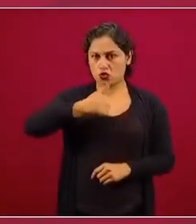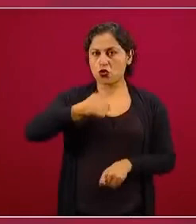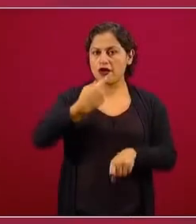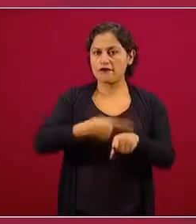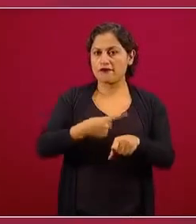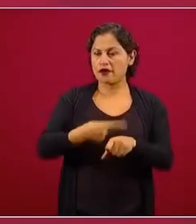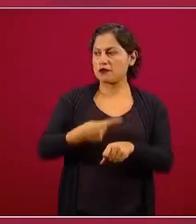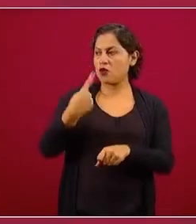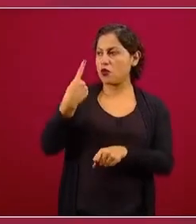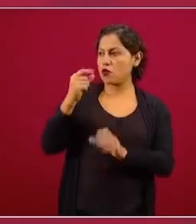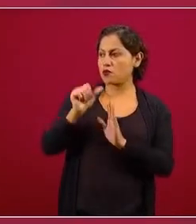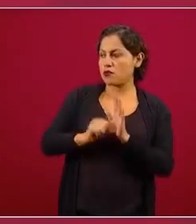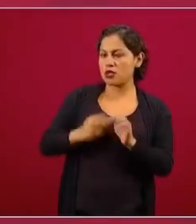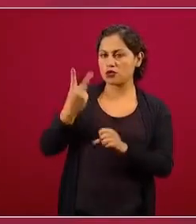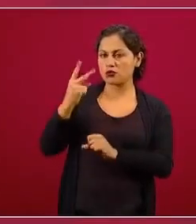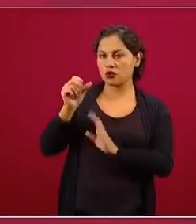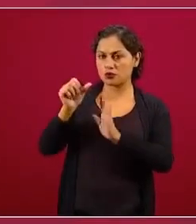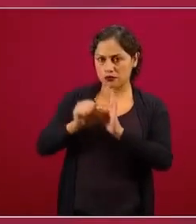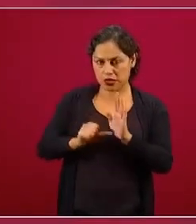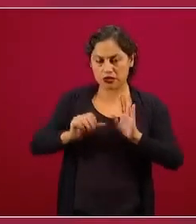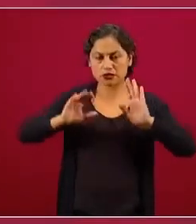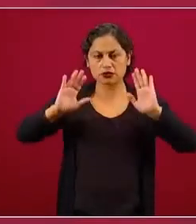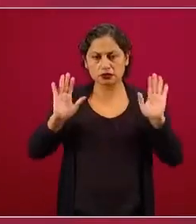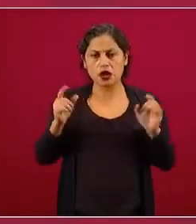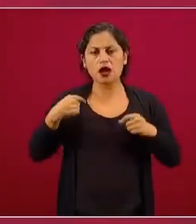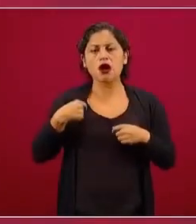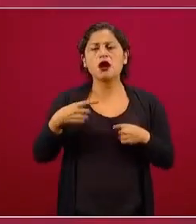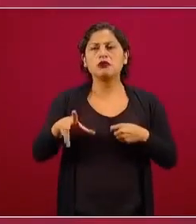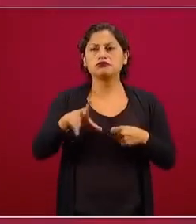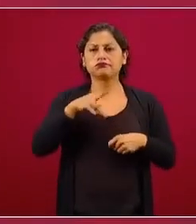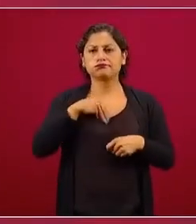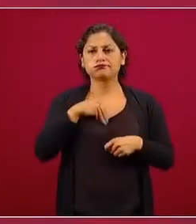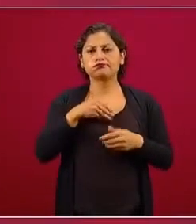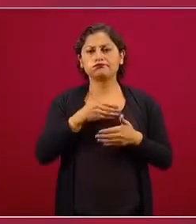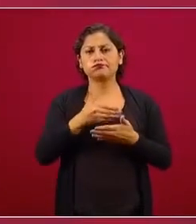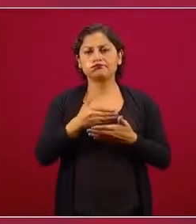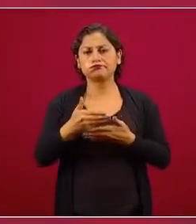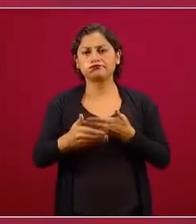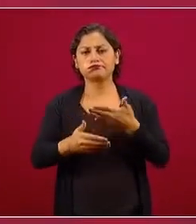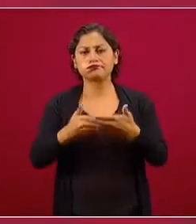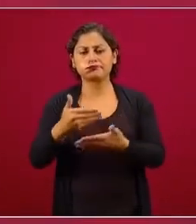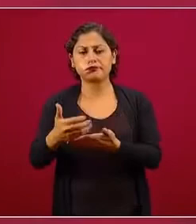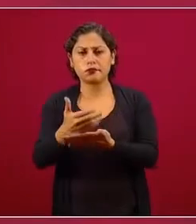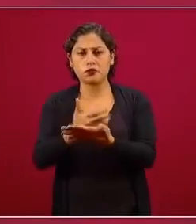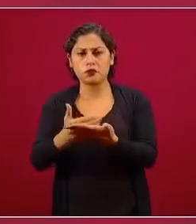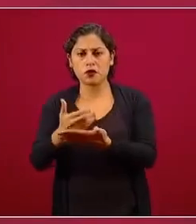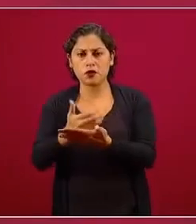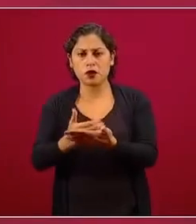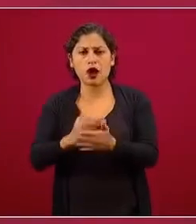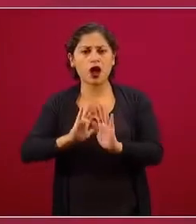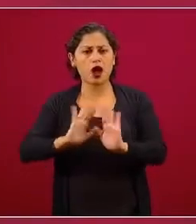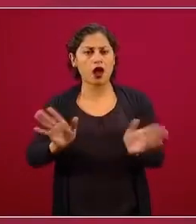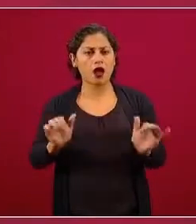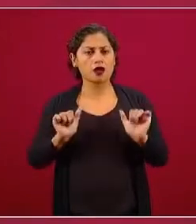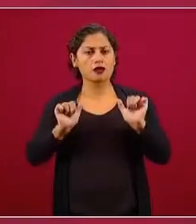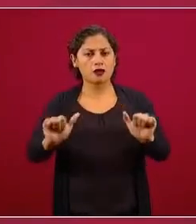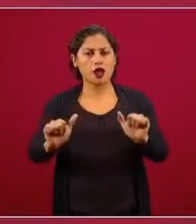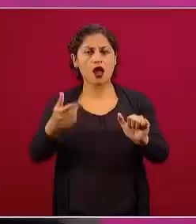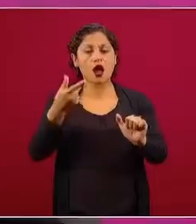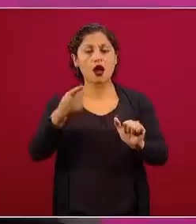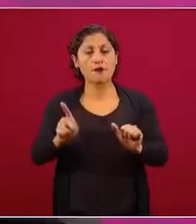si continúo en una localidad donde todavía hay una cantidad importante de casos y estoy cerca de una persona que me tose, me